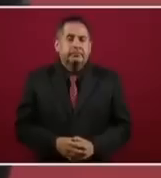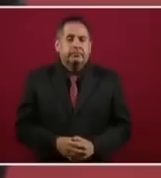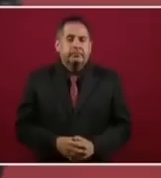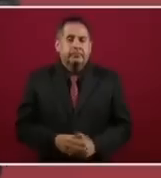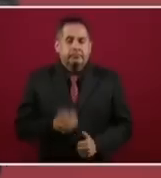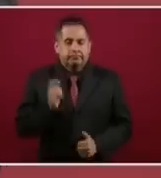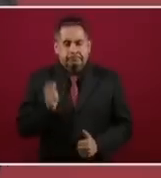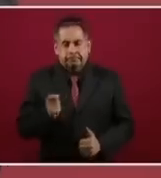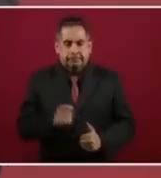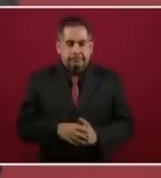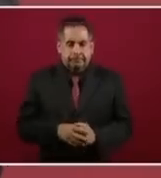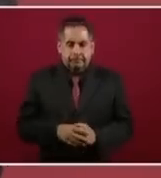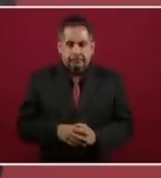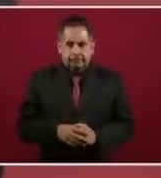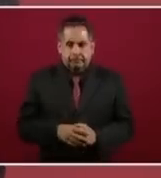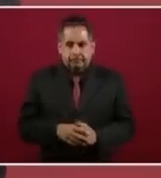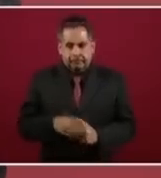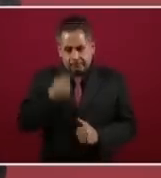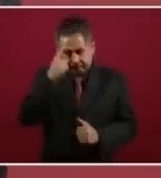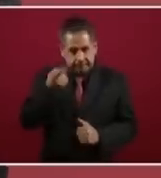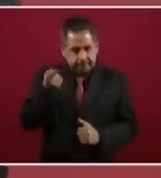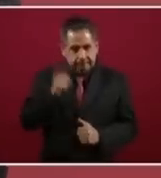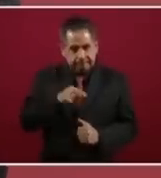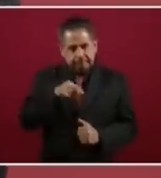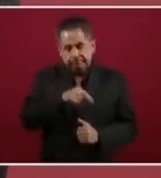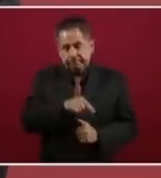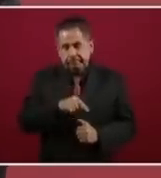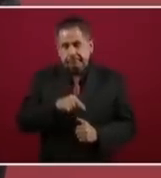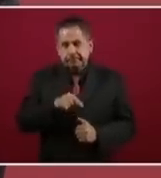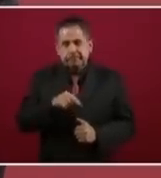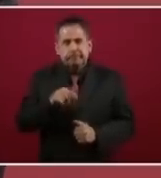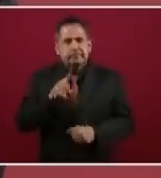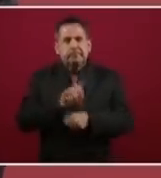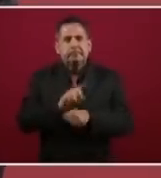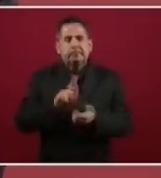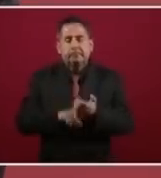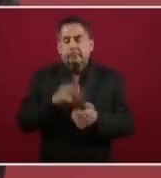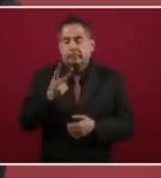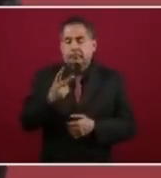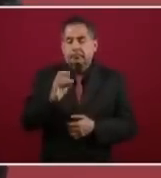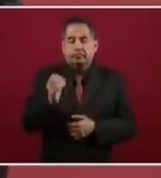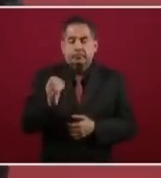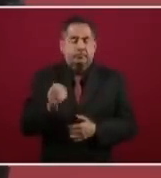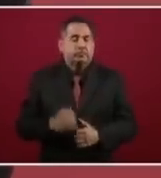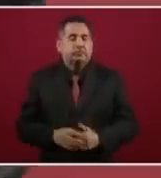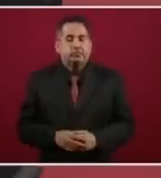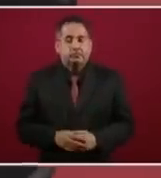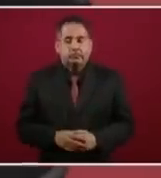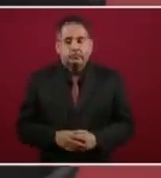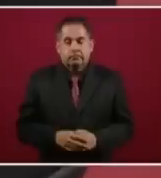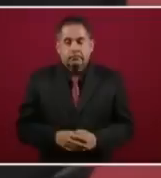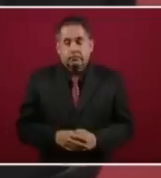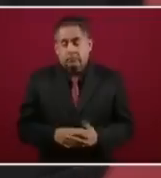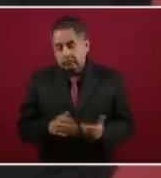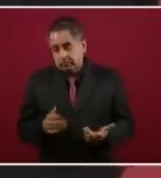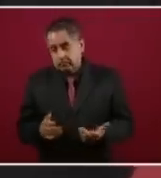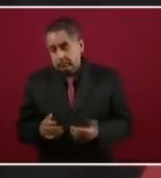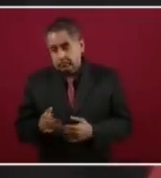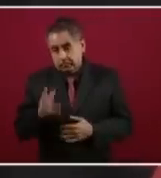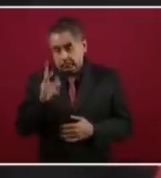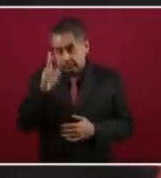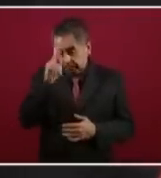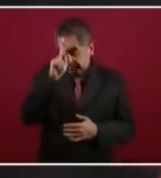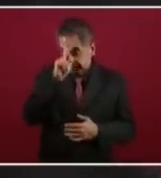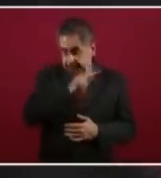En lo de el 2 de octubre. Y algo todavía más fuerte,